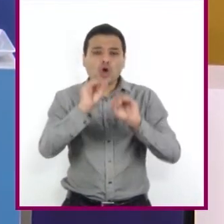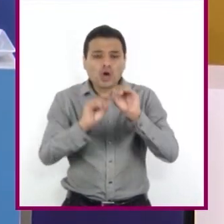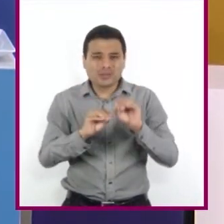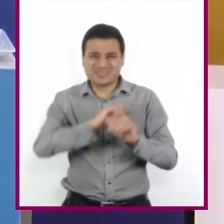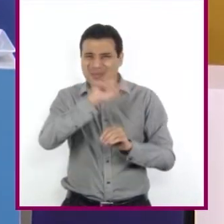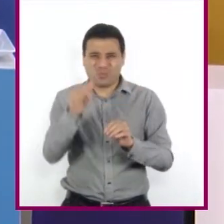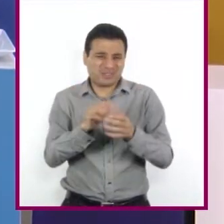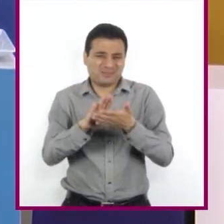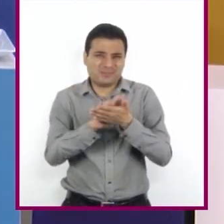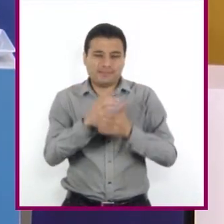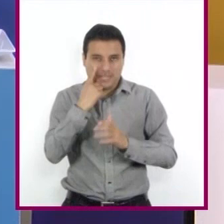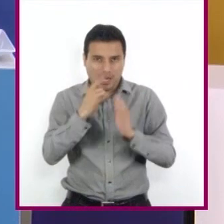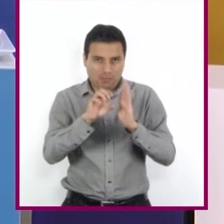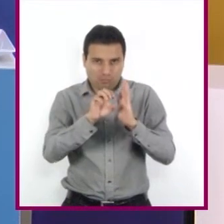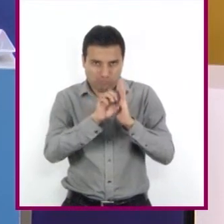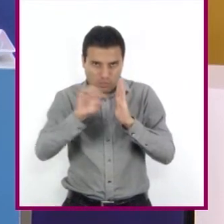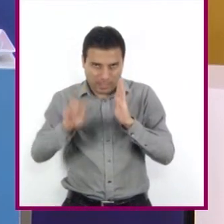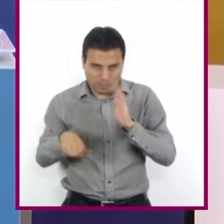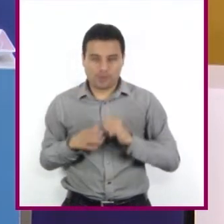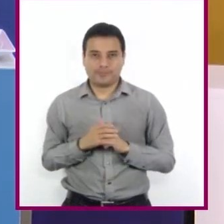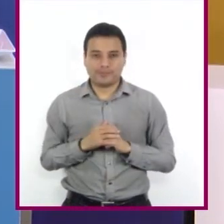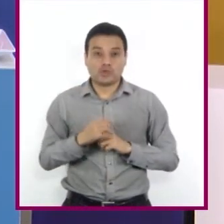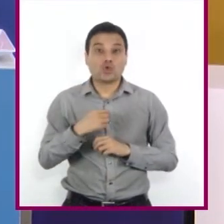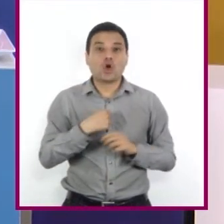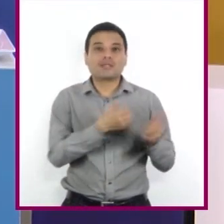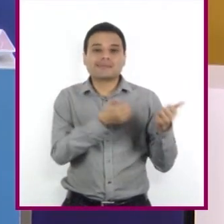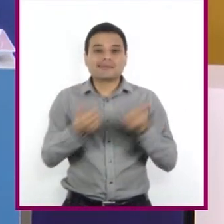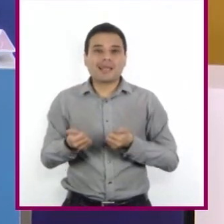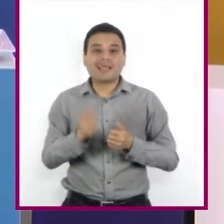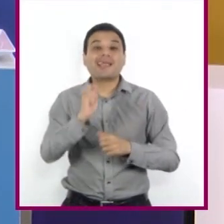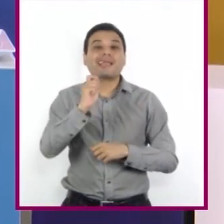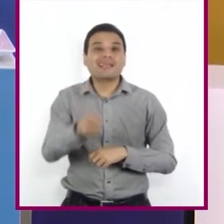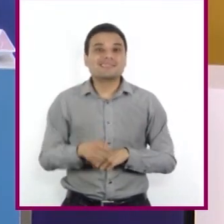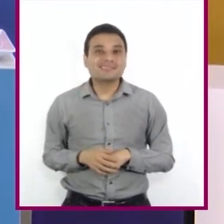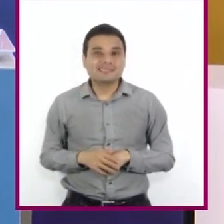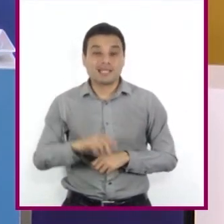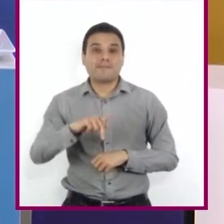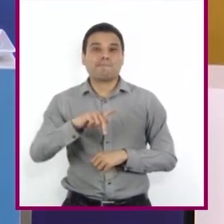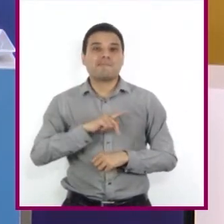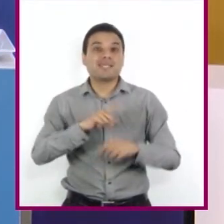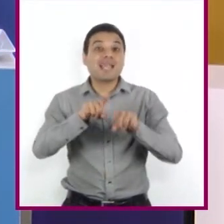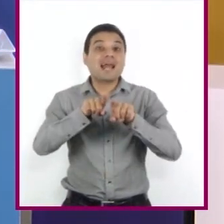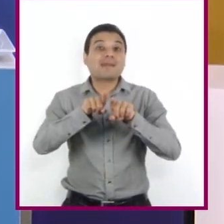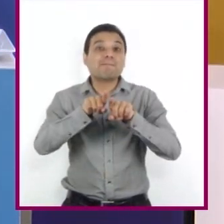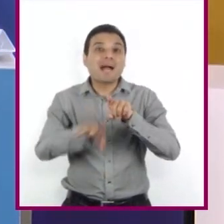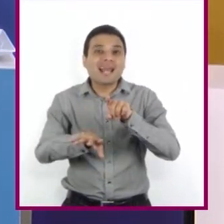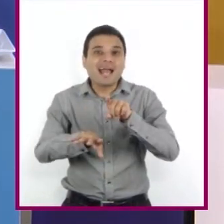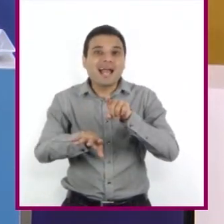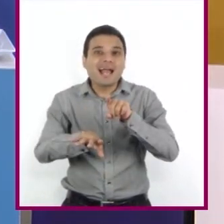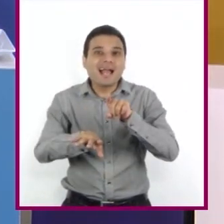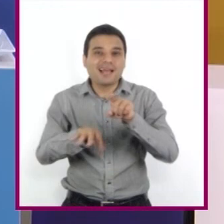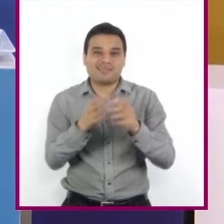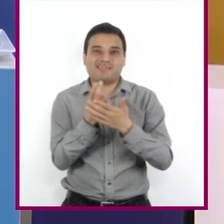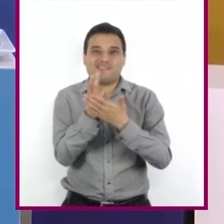Por ejemplo, Jaime, yo traje este, que es el retrato de mi hermana. A ver, a ver.